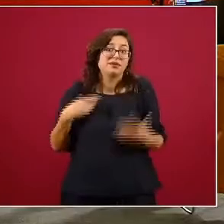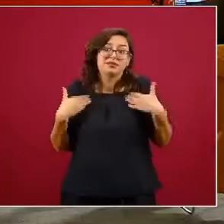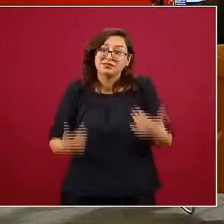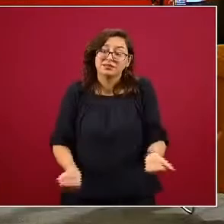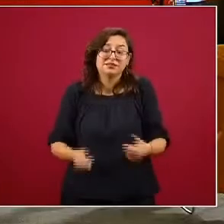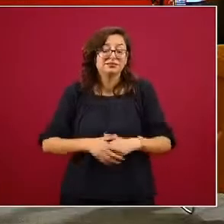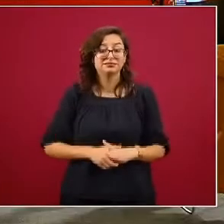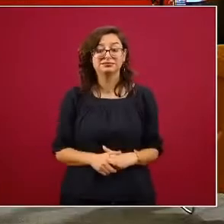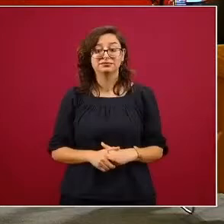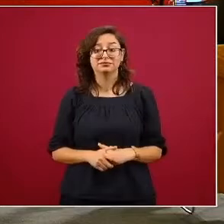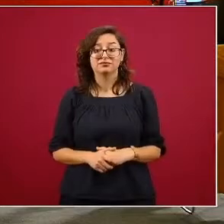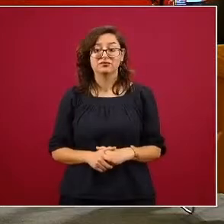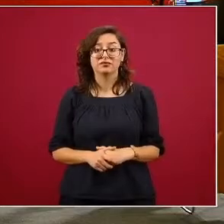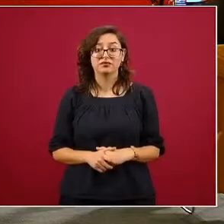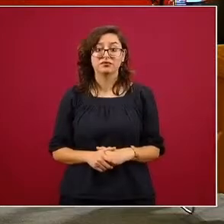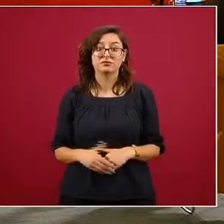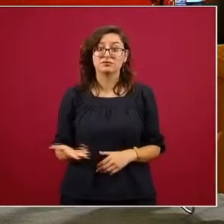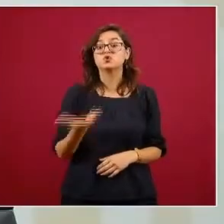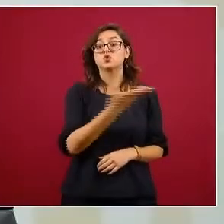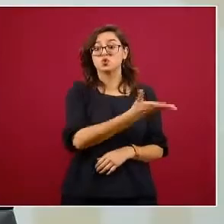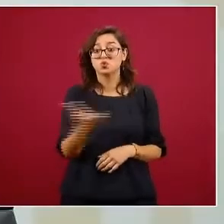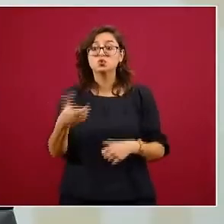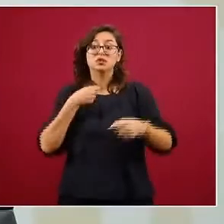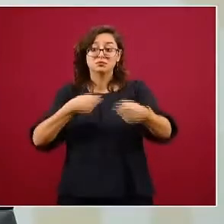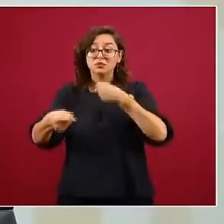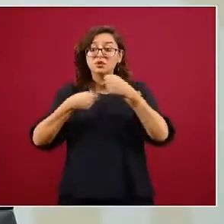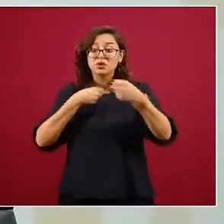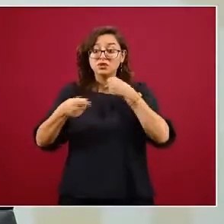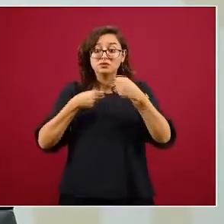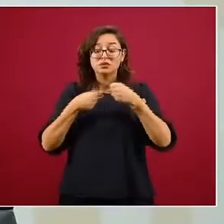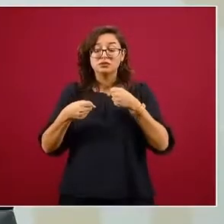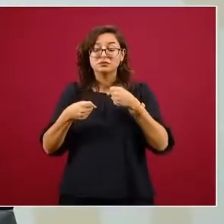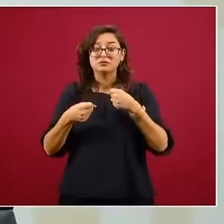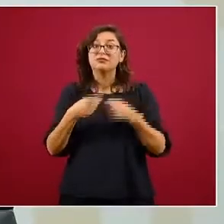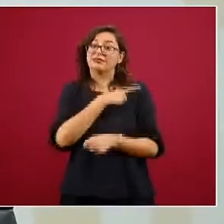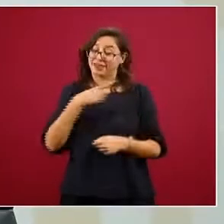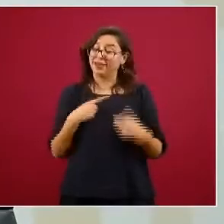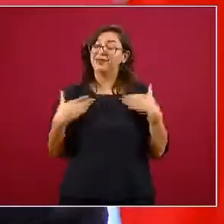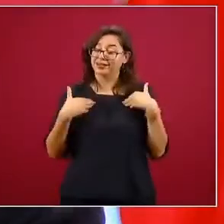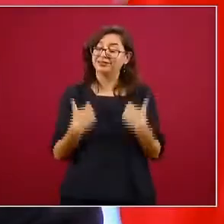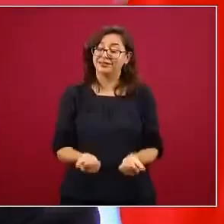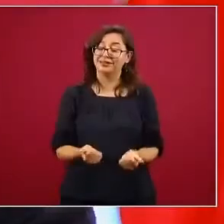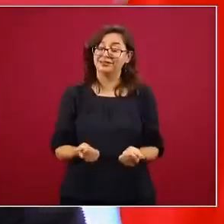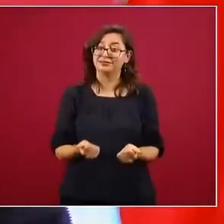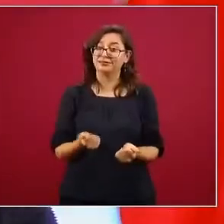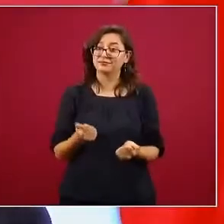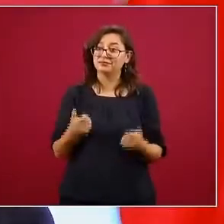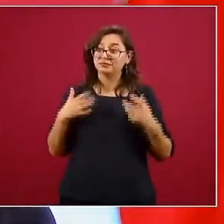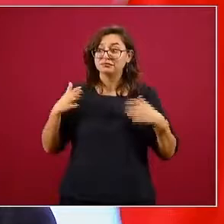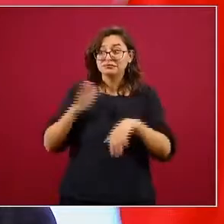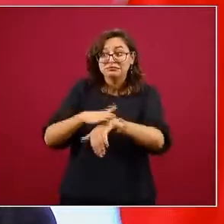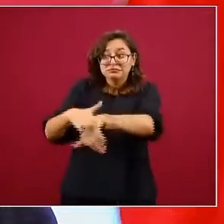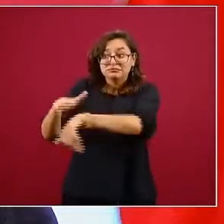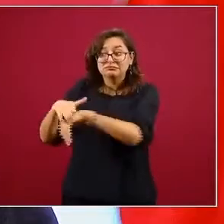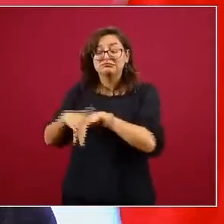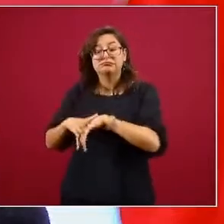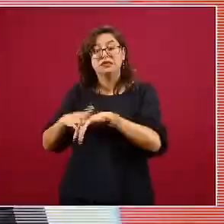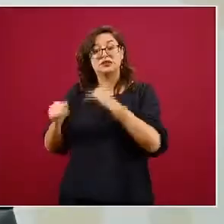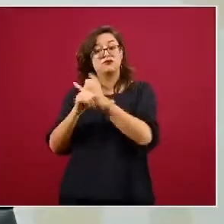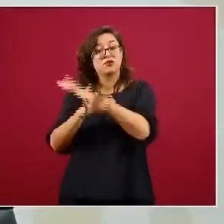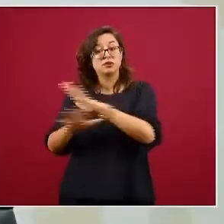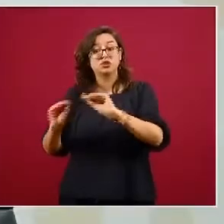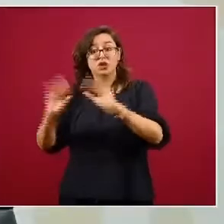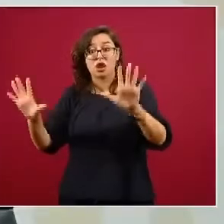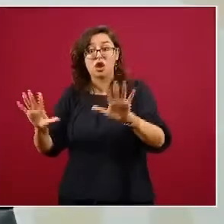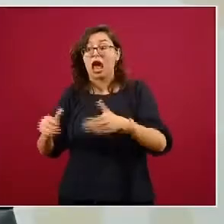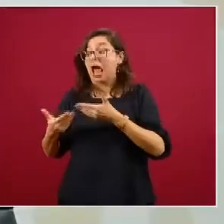Y ojalá que ustedes como comunicadores y comunicadoras contribuyan también a que la sociedad vea con claridad esto. Si se